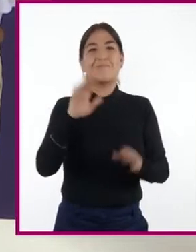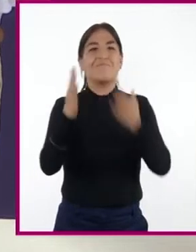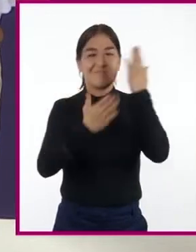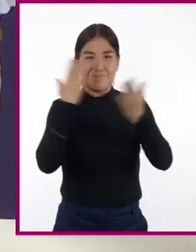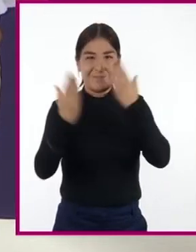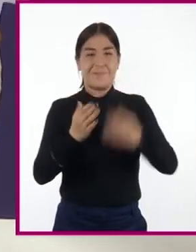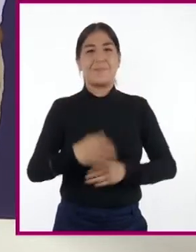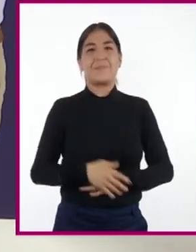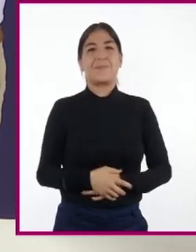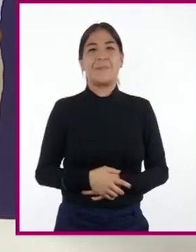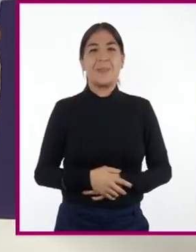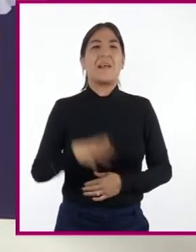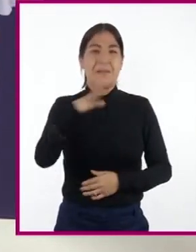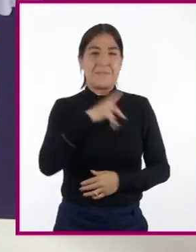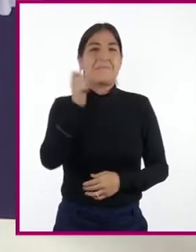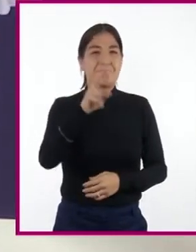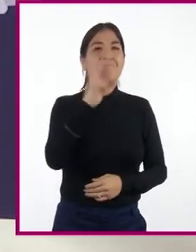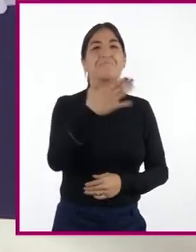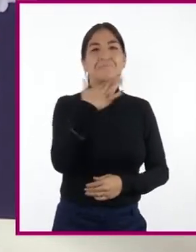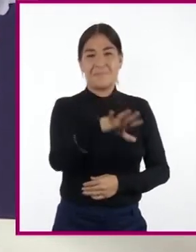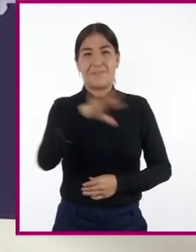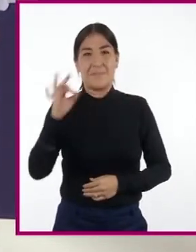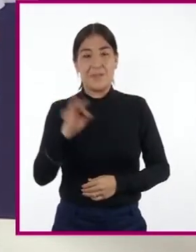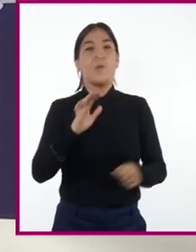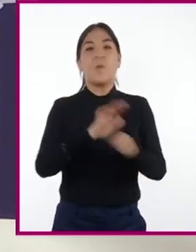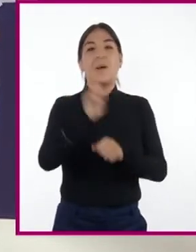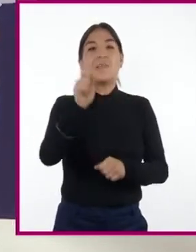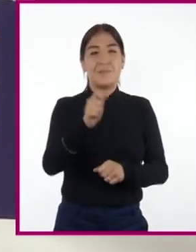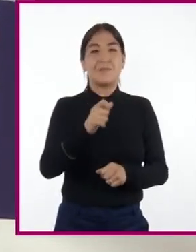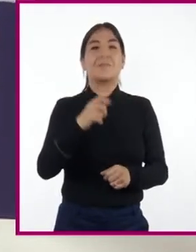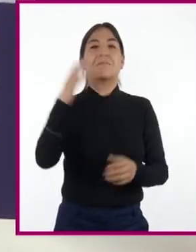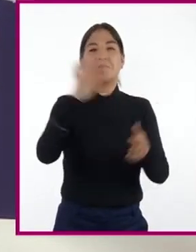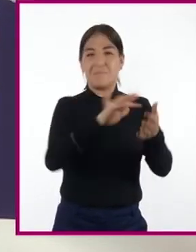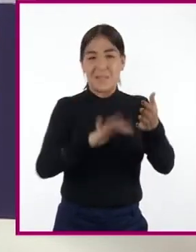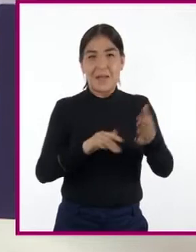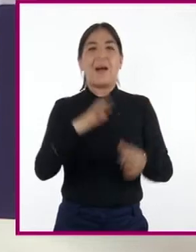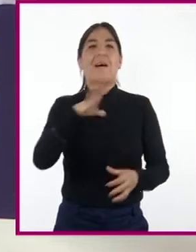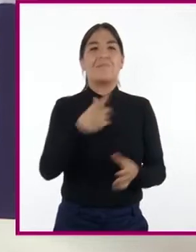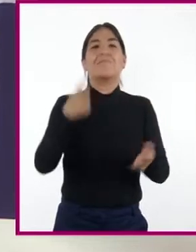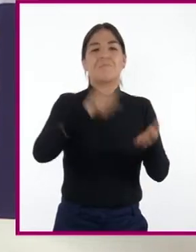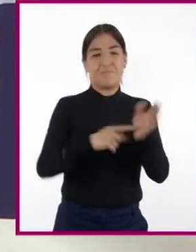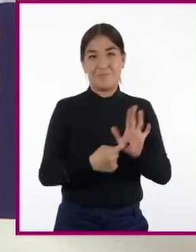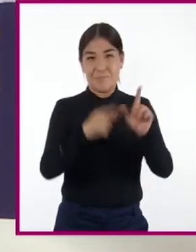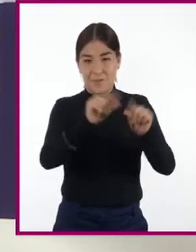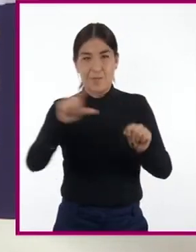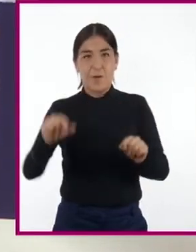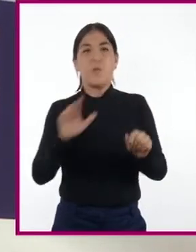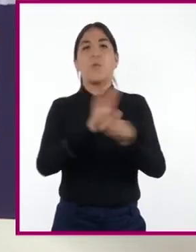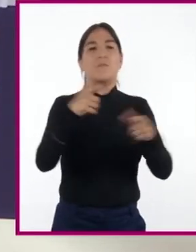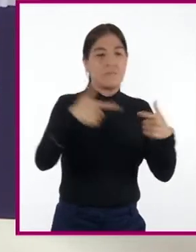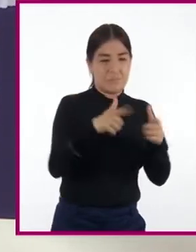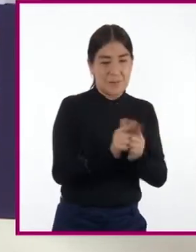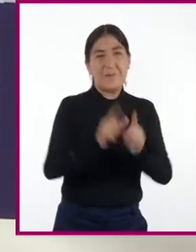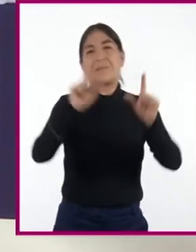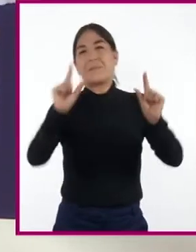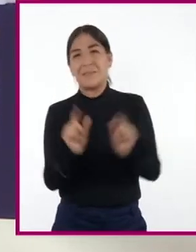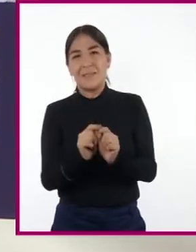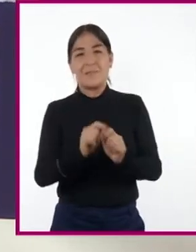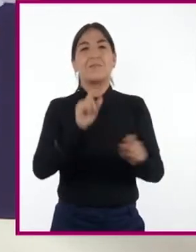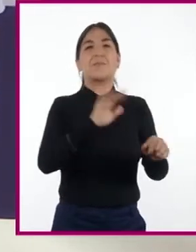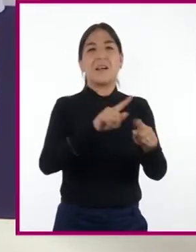estudio. Es una buena elección. Los recursos gráficos pueden ayudarnos para mostrar de una forma agrupada o sintética